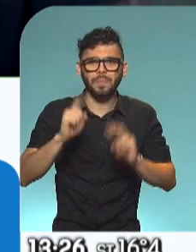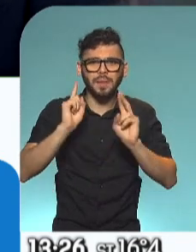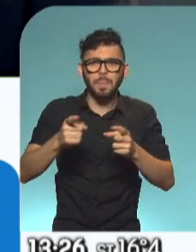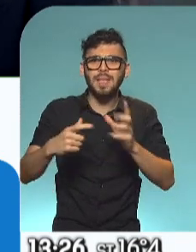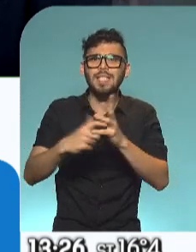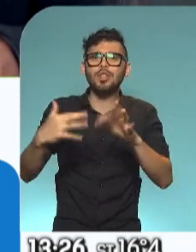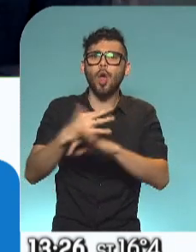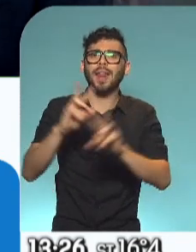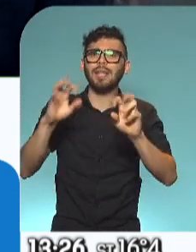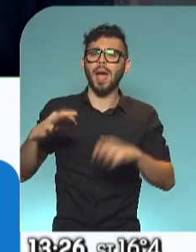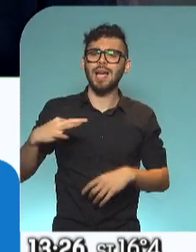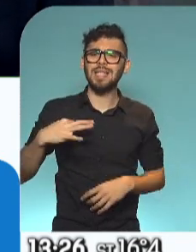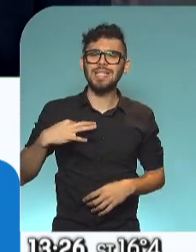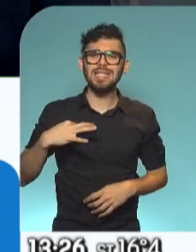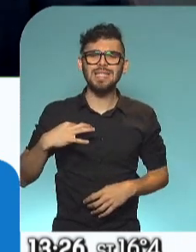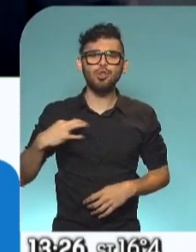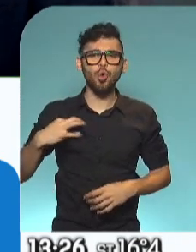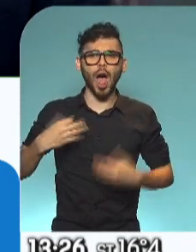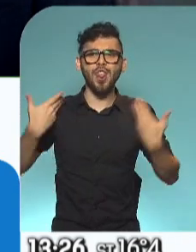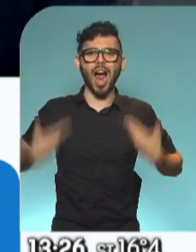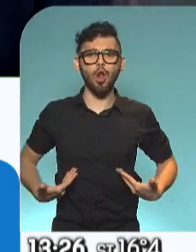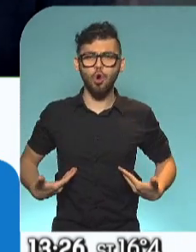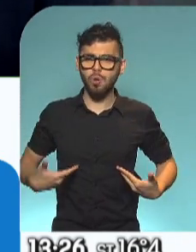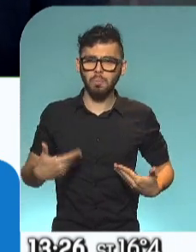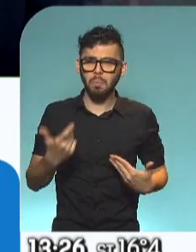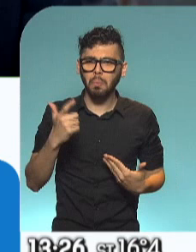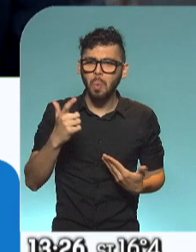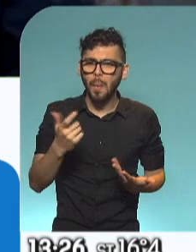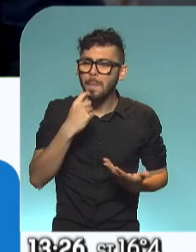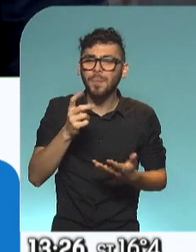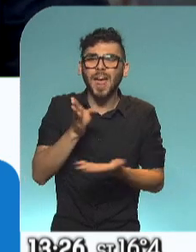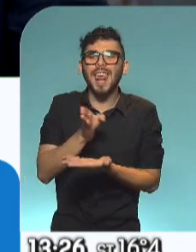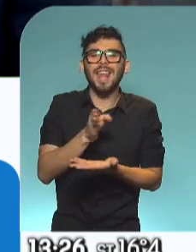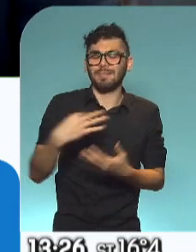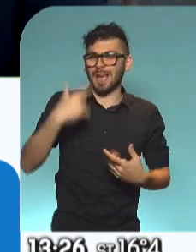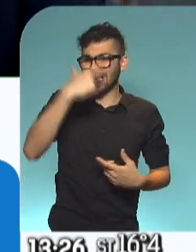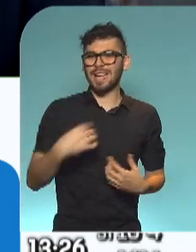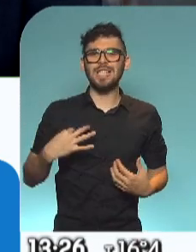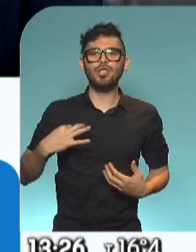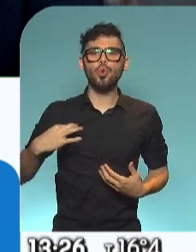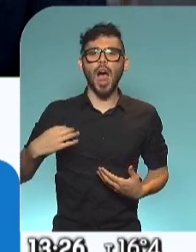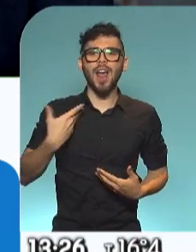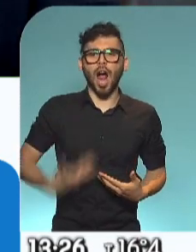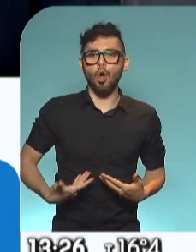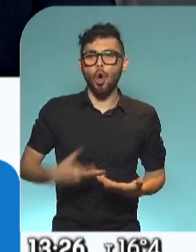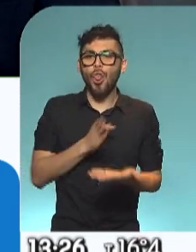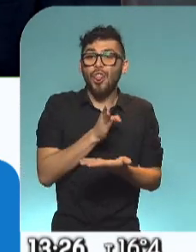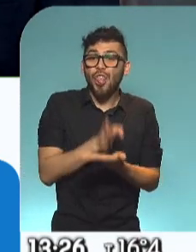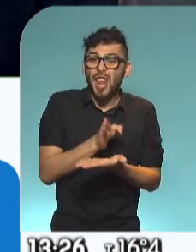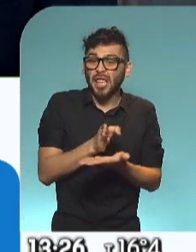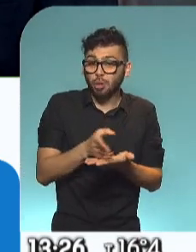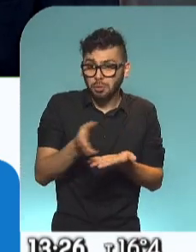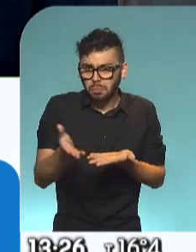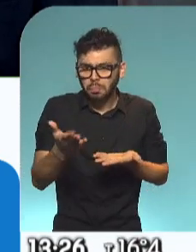grandes ciudades porque no se respetaban justamente los derechos que vienen asociados al concepto de ciudadanía. Es un aspecto que usted